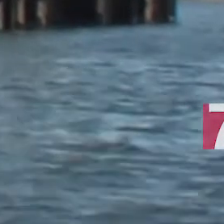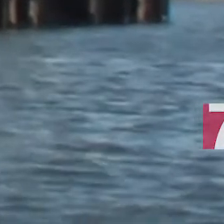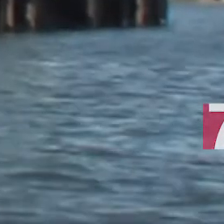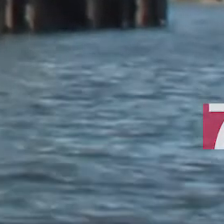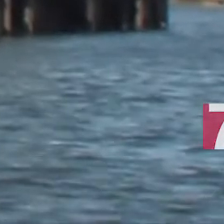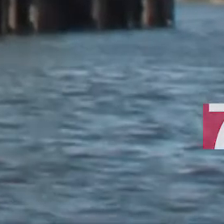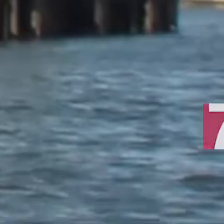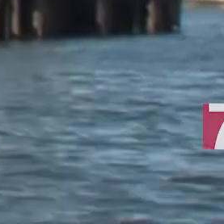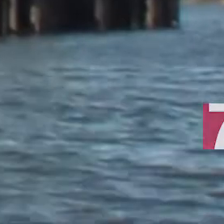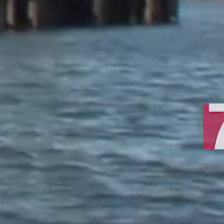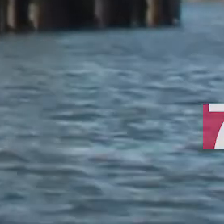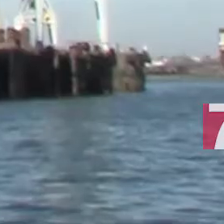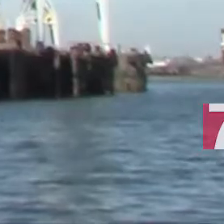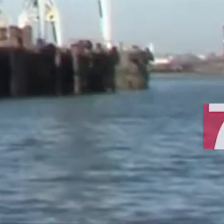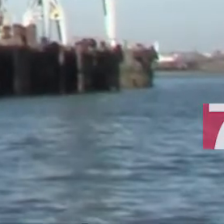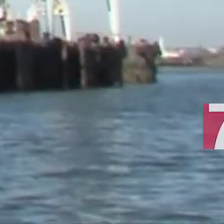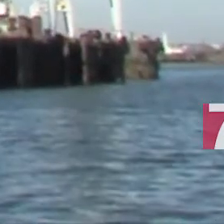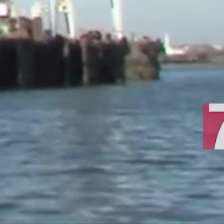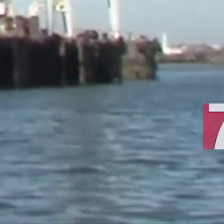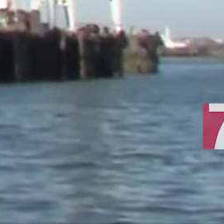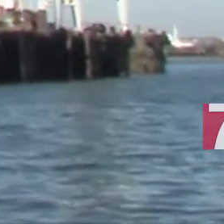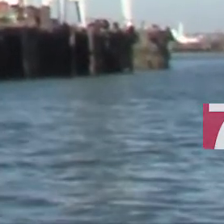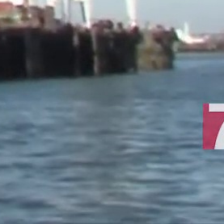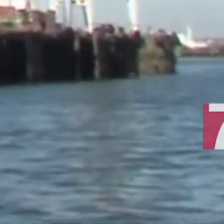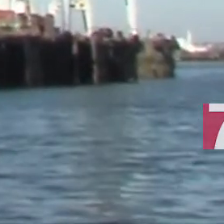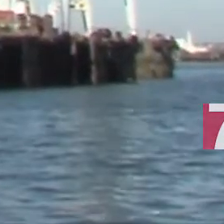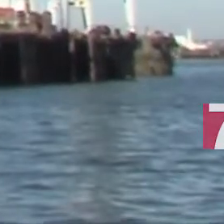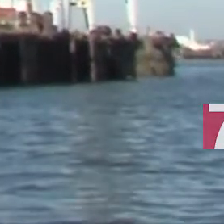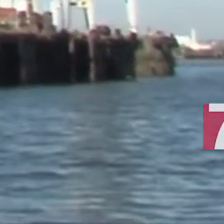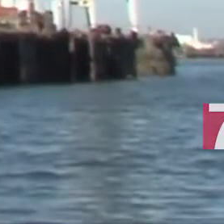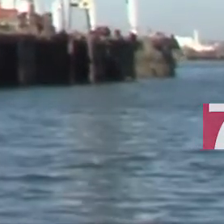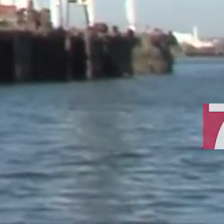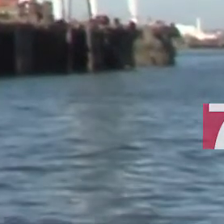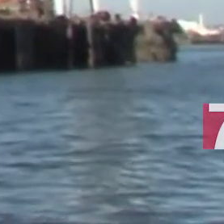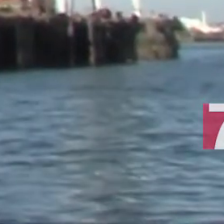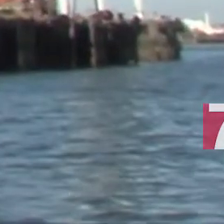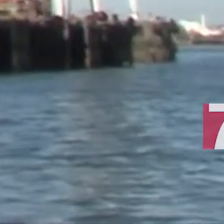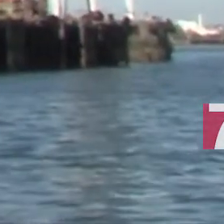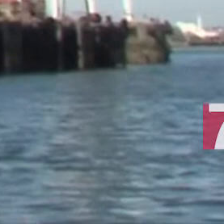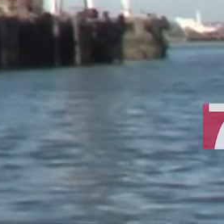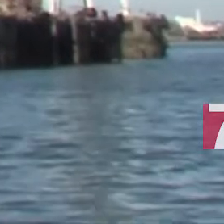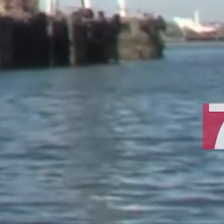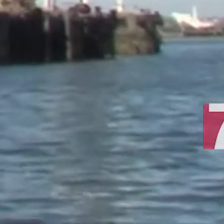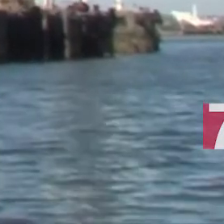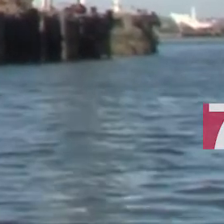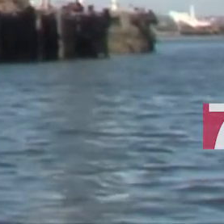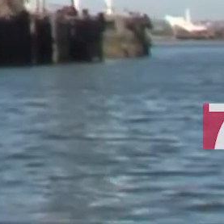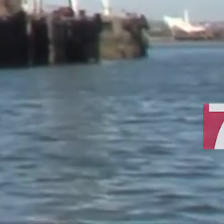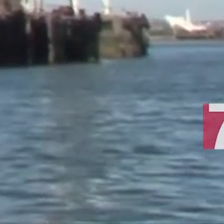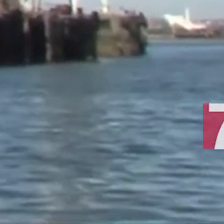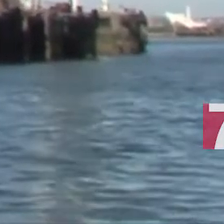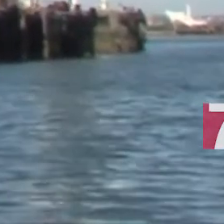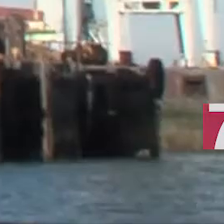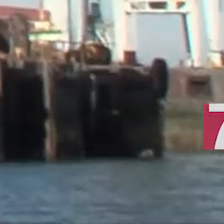especial importancia a los elementos más antiguos otro valor que se ha calificado ha sido el de la singularidad